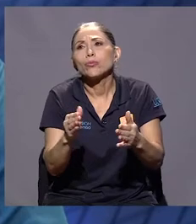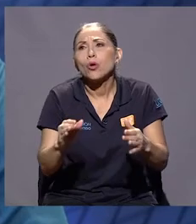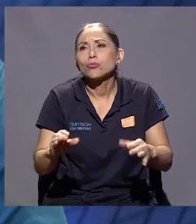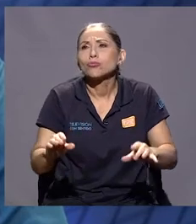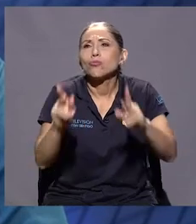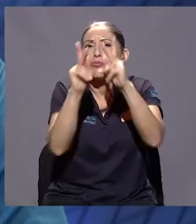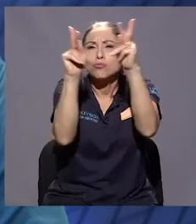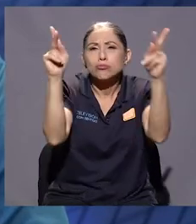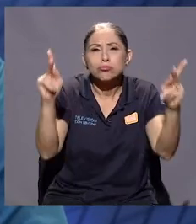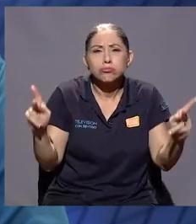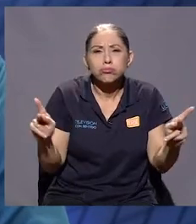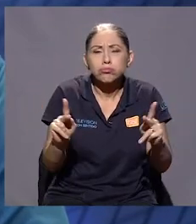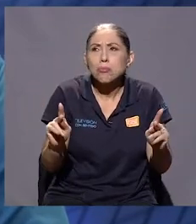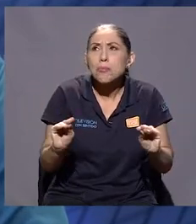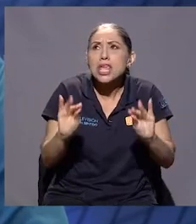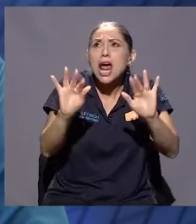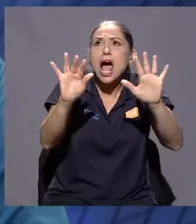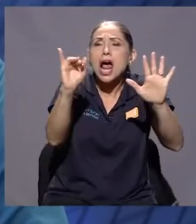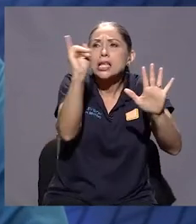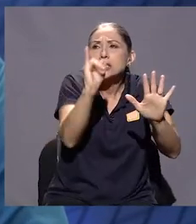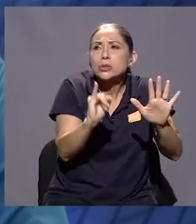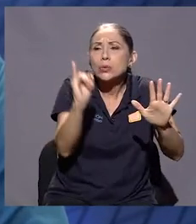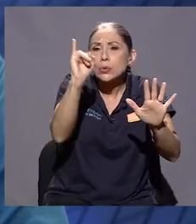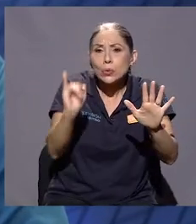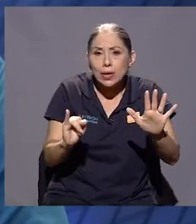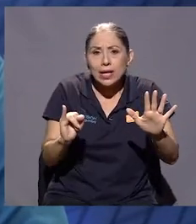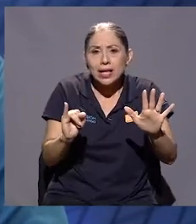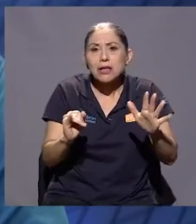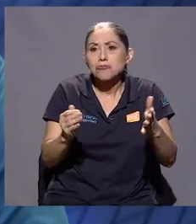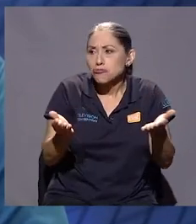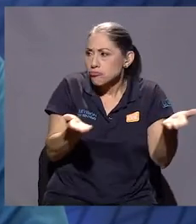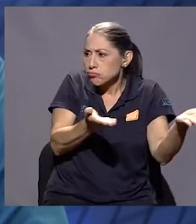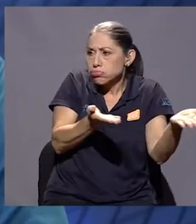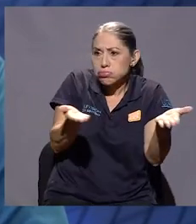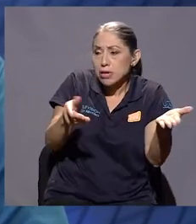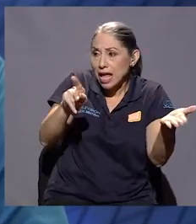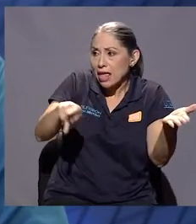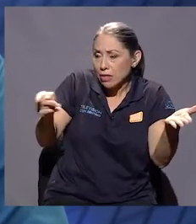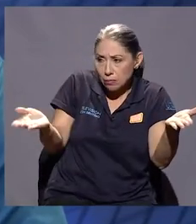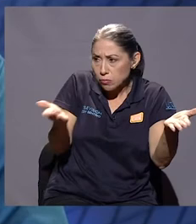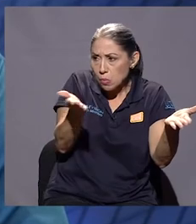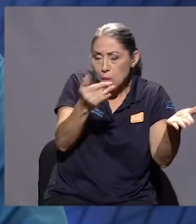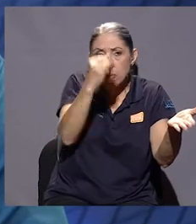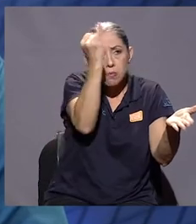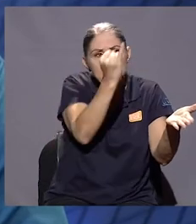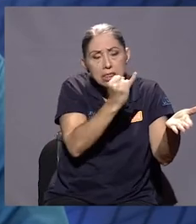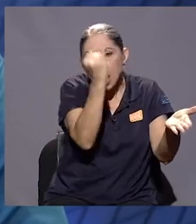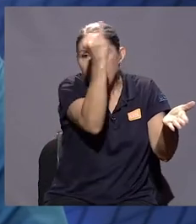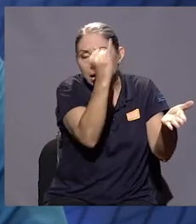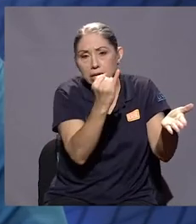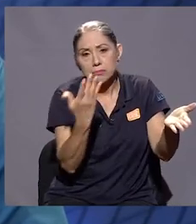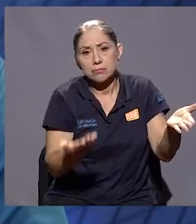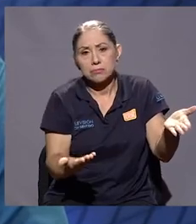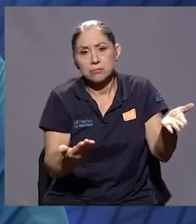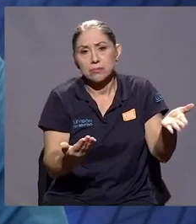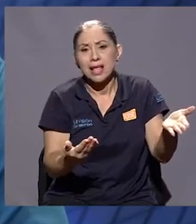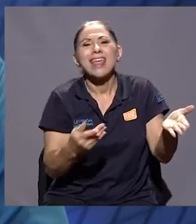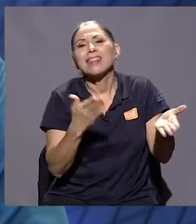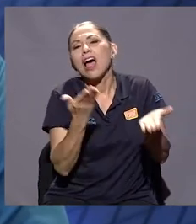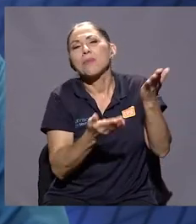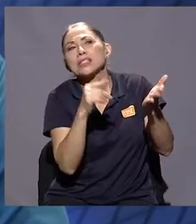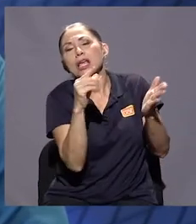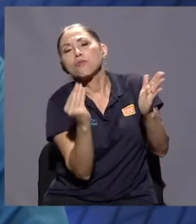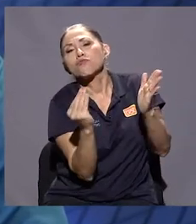manera colectiva se invitaba a la gente a pintar planteándole las preguntas como quieres ver tu río